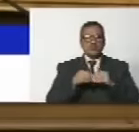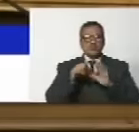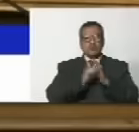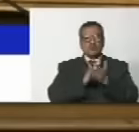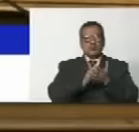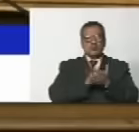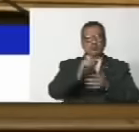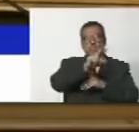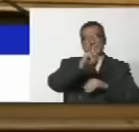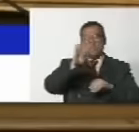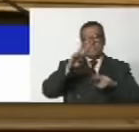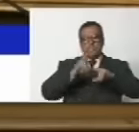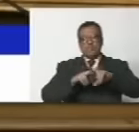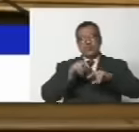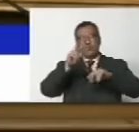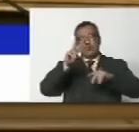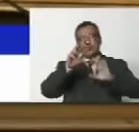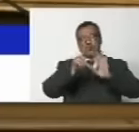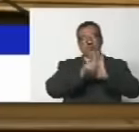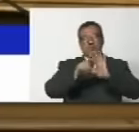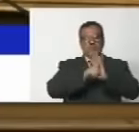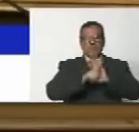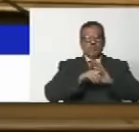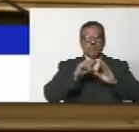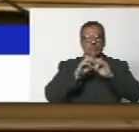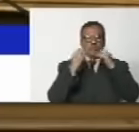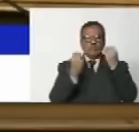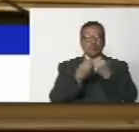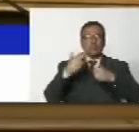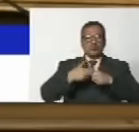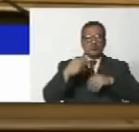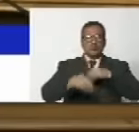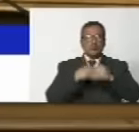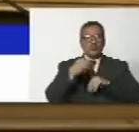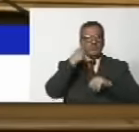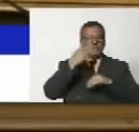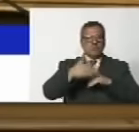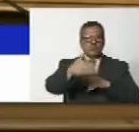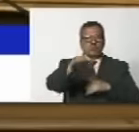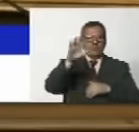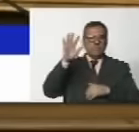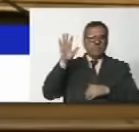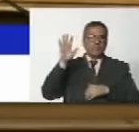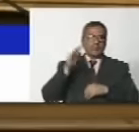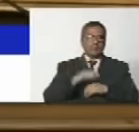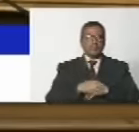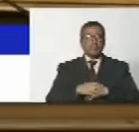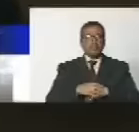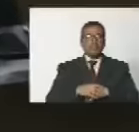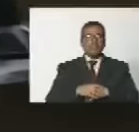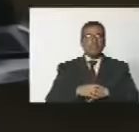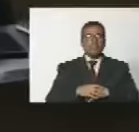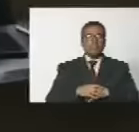artículo 34, numeral 2 de la Ley Orgánica de Hidrocarburos, sírvanse manifestarlo con la señal de costumbre.